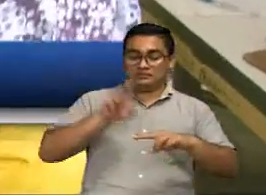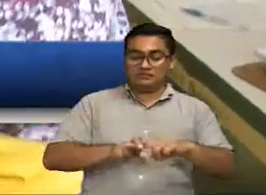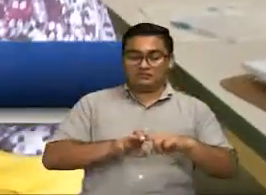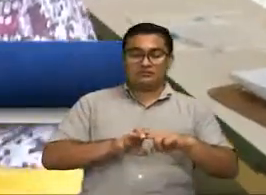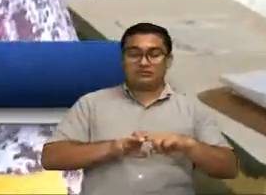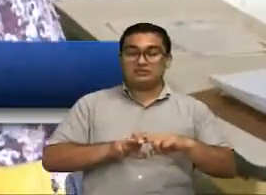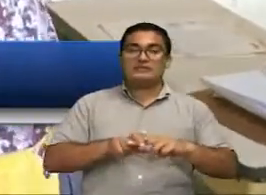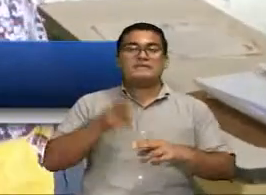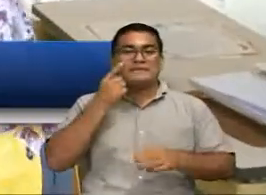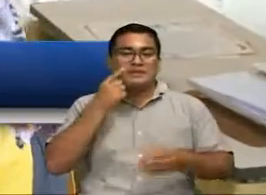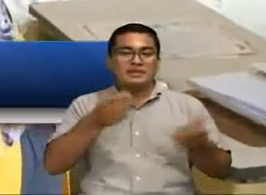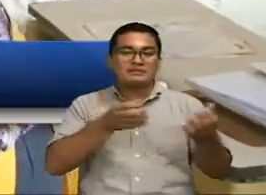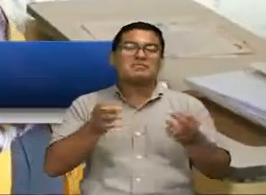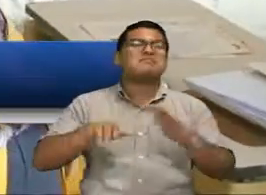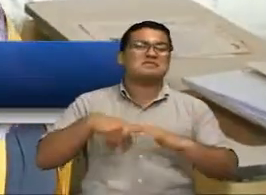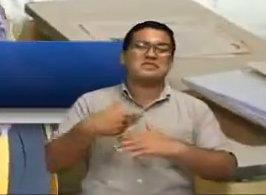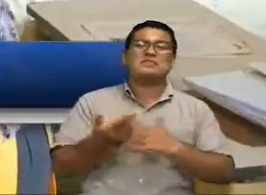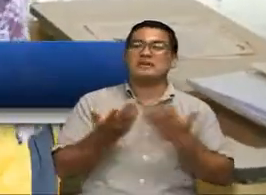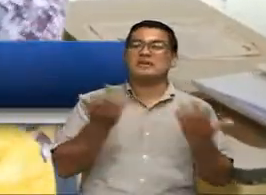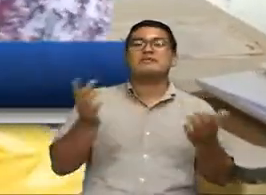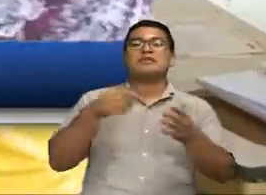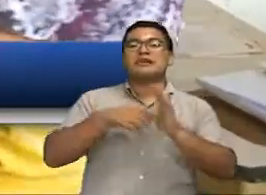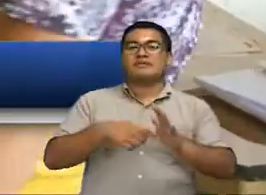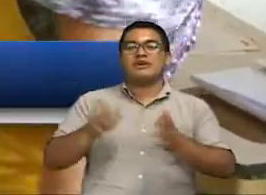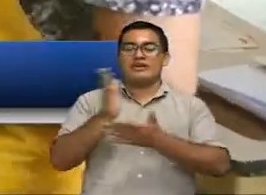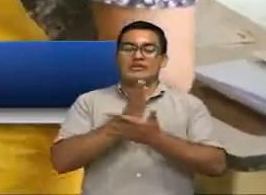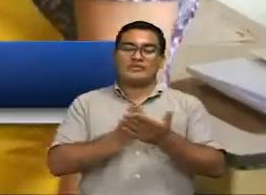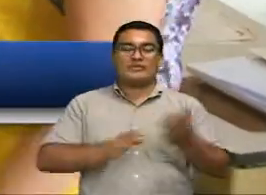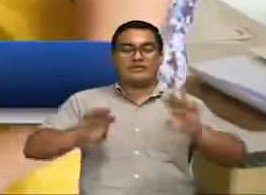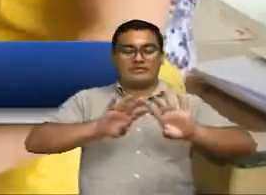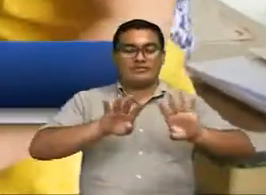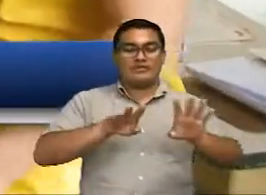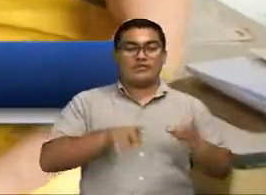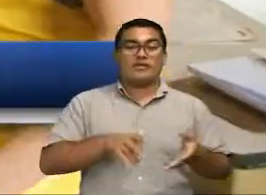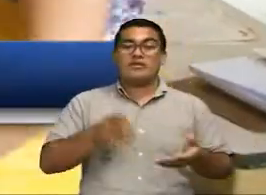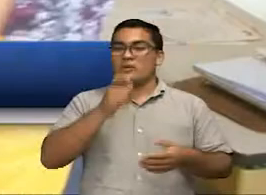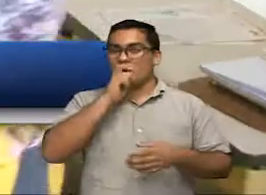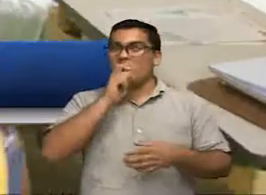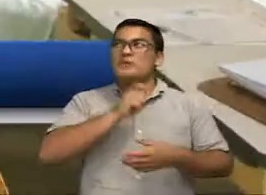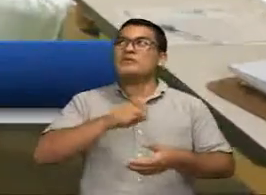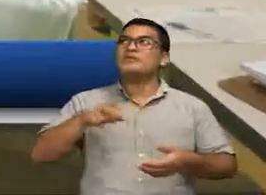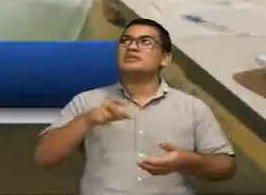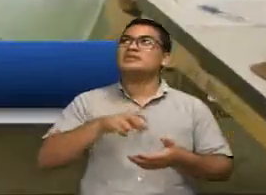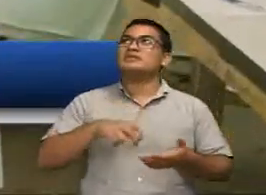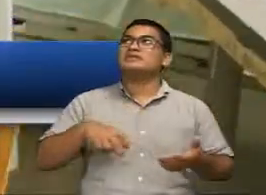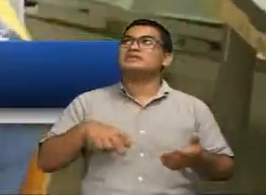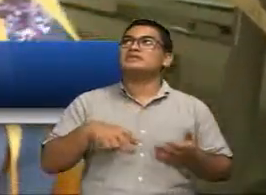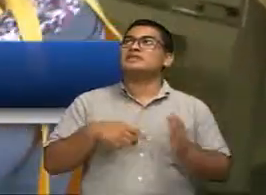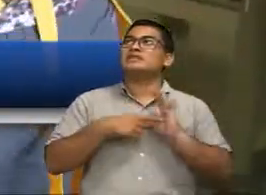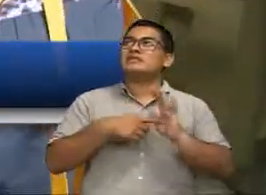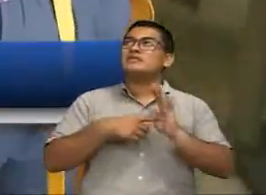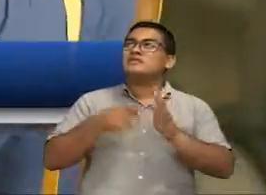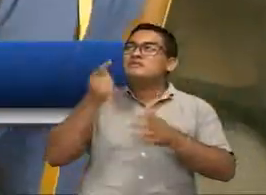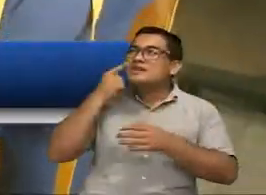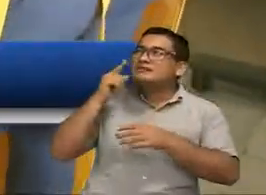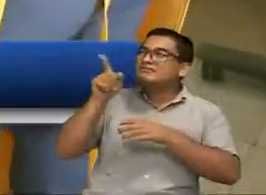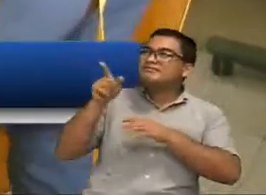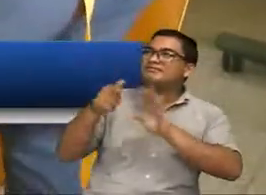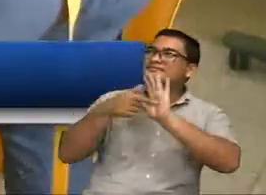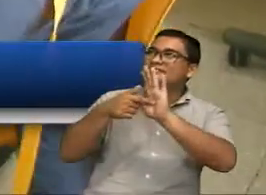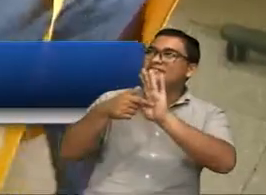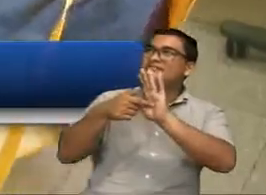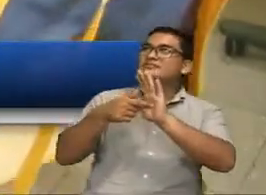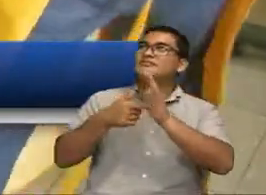se lo vamos a mostrar después. Pero hay mujeres que se quedan en cuclillas aquí. Por ejemplo, esa posición.